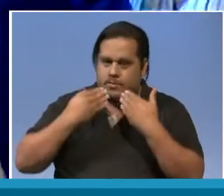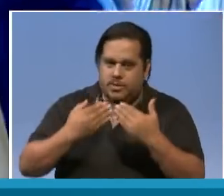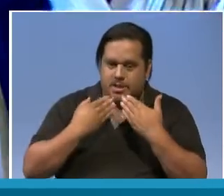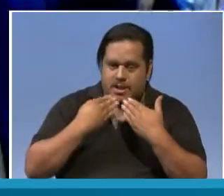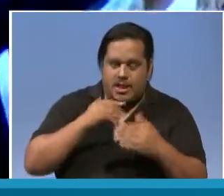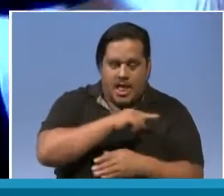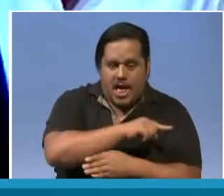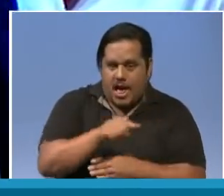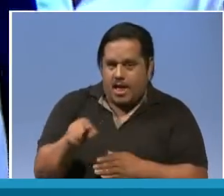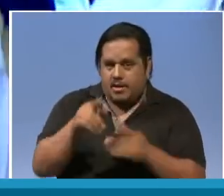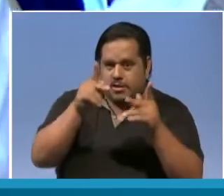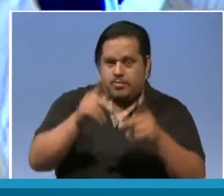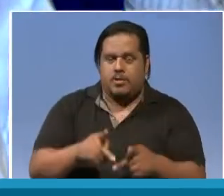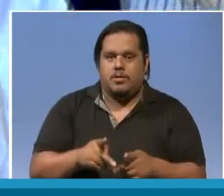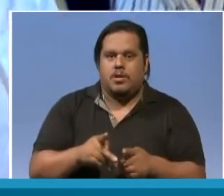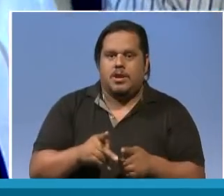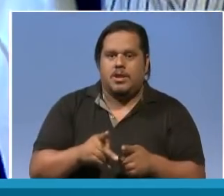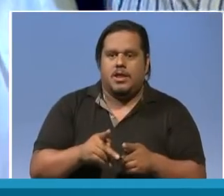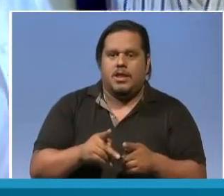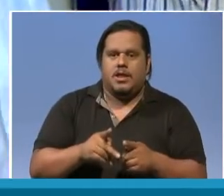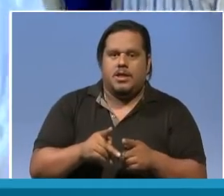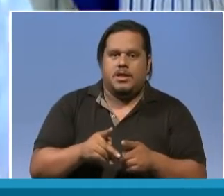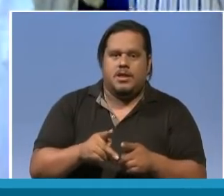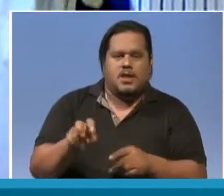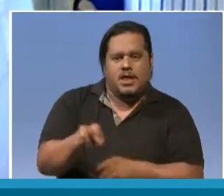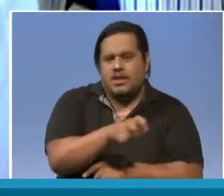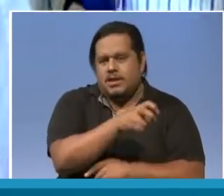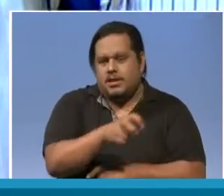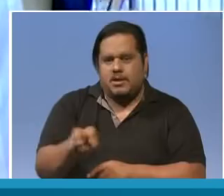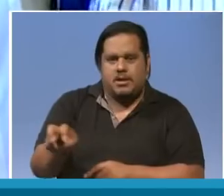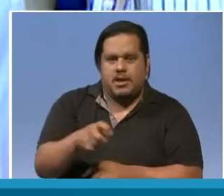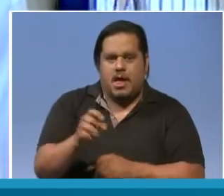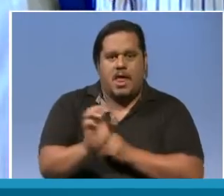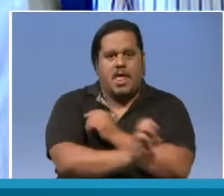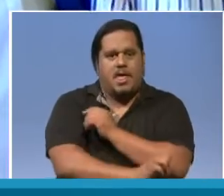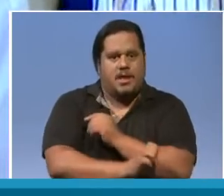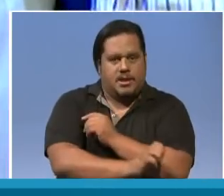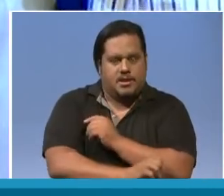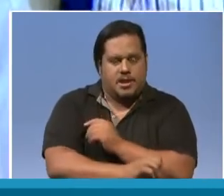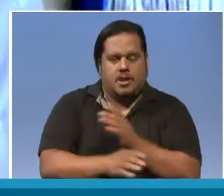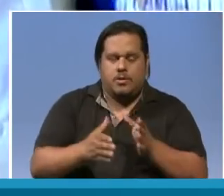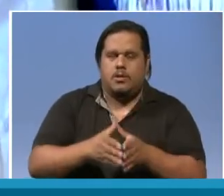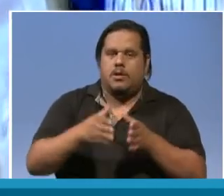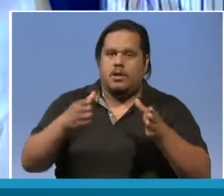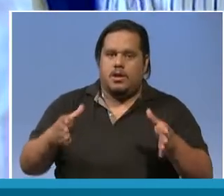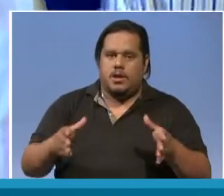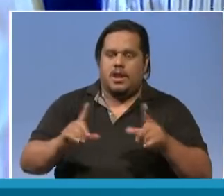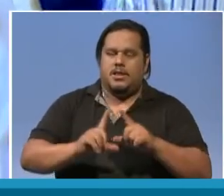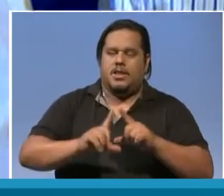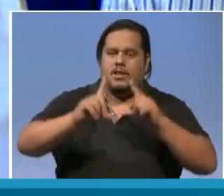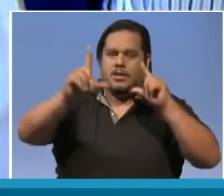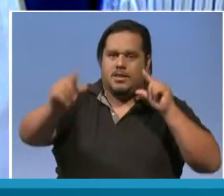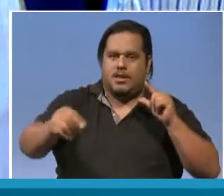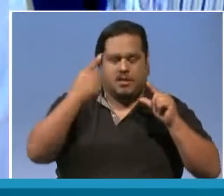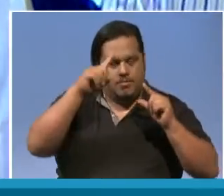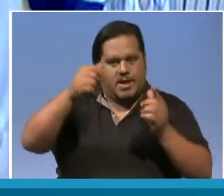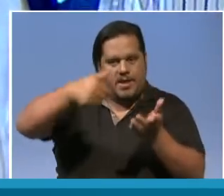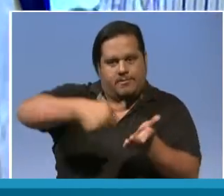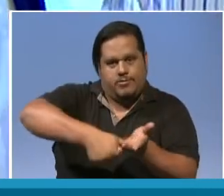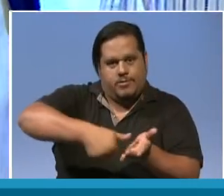a esas personas que se trasladaron en el extranjero grandes distancias para poder ejercer el